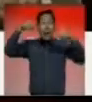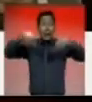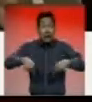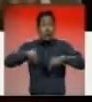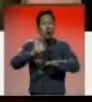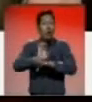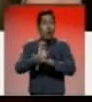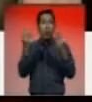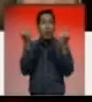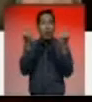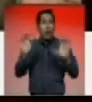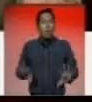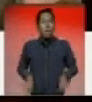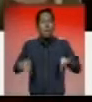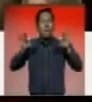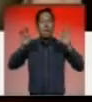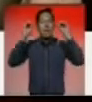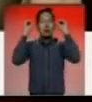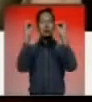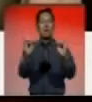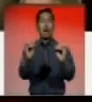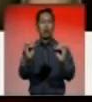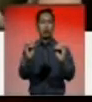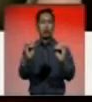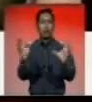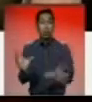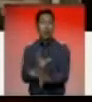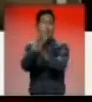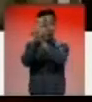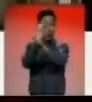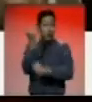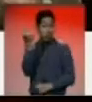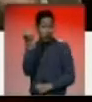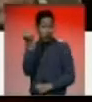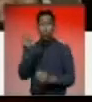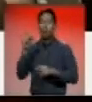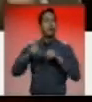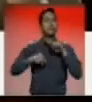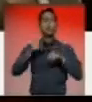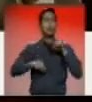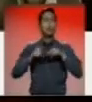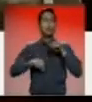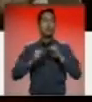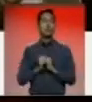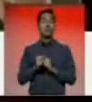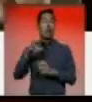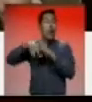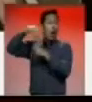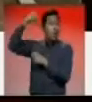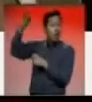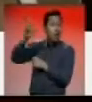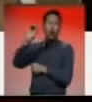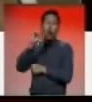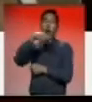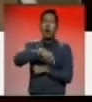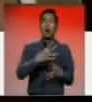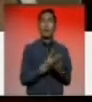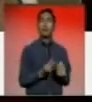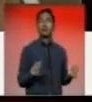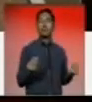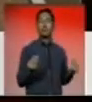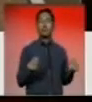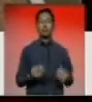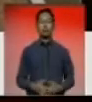prácticamente a cero jamás se pudo recuperar esos préstamos que a su vez fueron diluidos afuera o en el interior del país quiero un